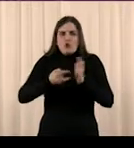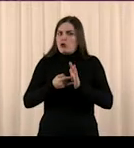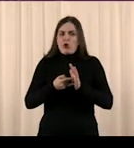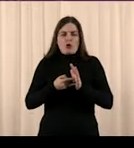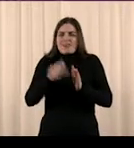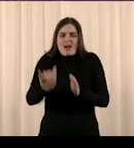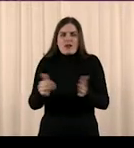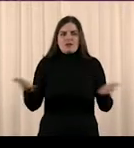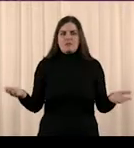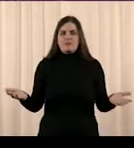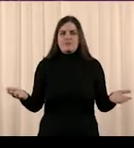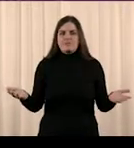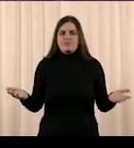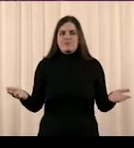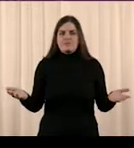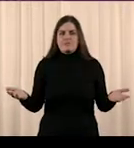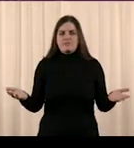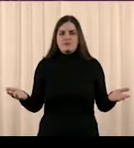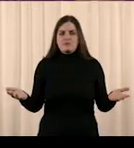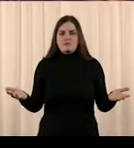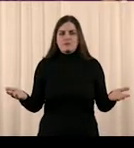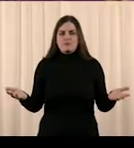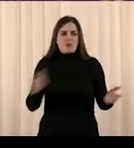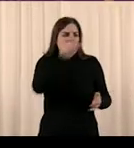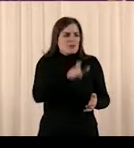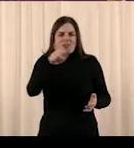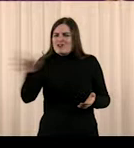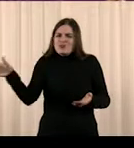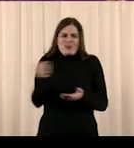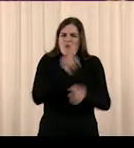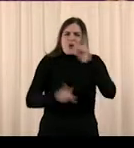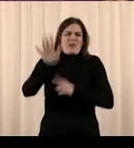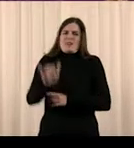a los problemas que tienen. Todo el mundo.